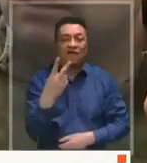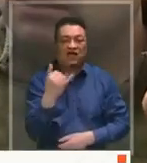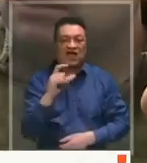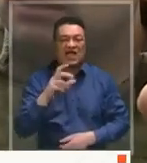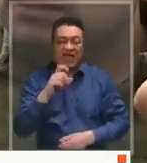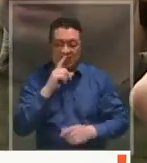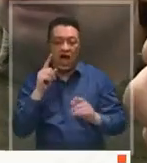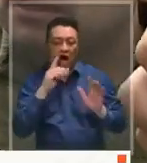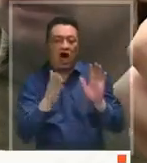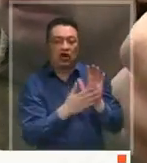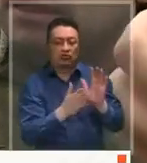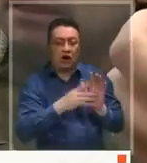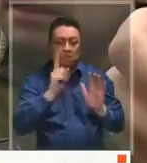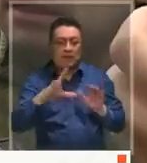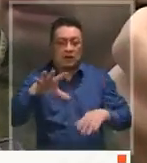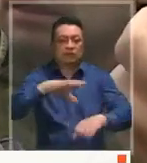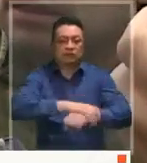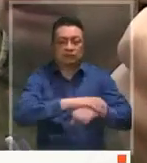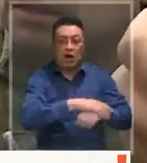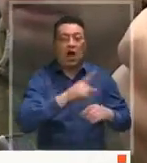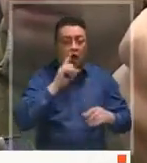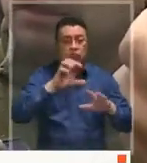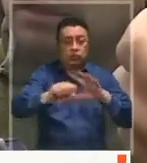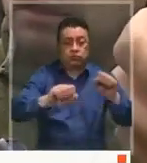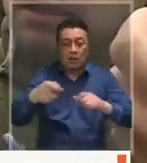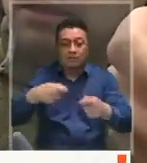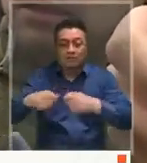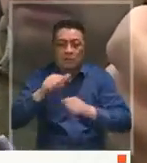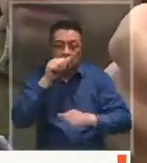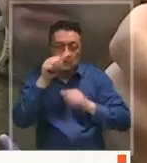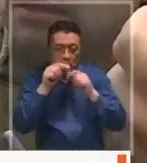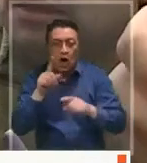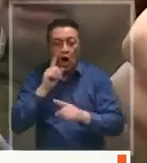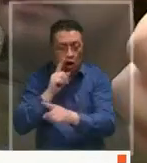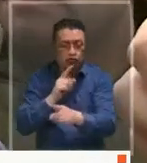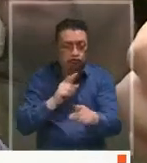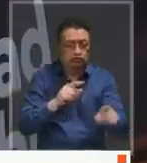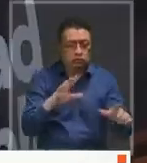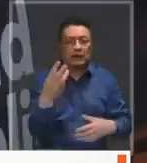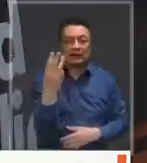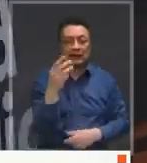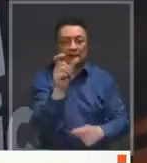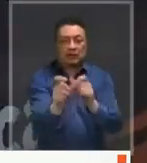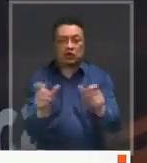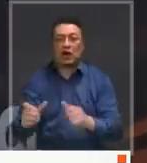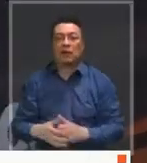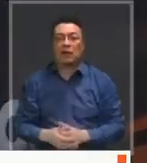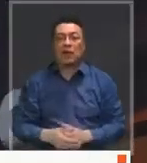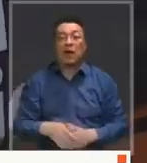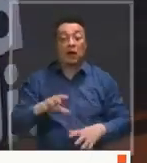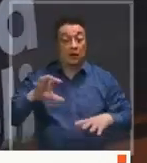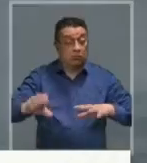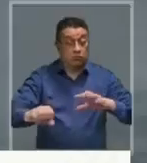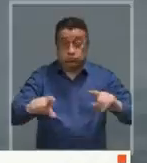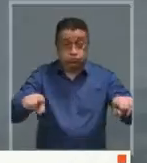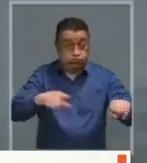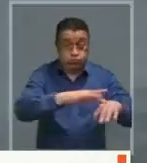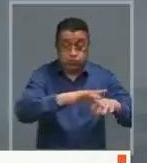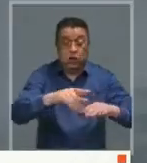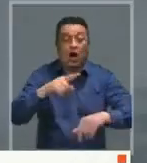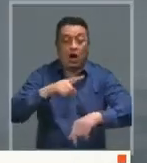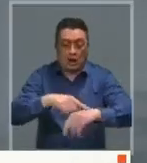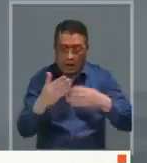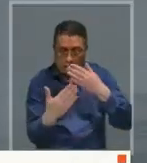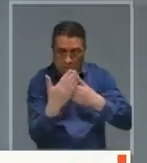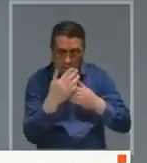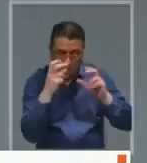también una gran cantidad de detenidos que ha sido solamente microtráfico, que han sido la cantidad de 13 detenidos. Copamientos que se mantendrán en los horarios punta de la